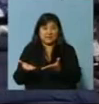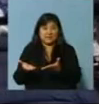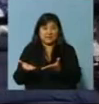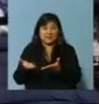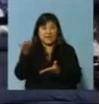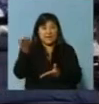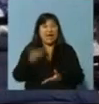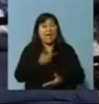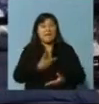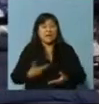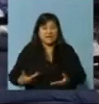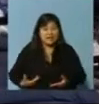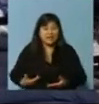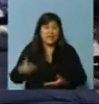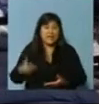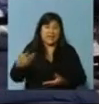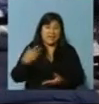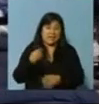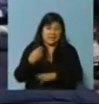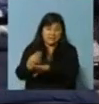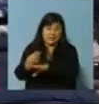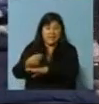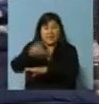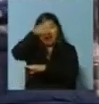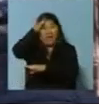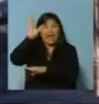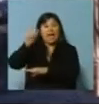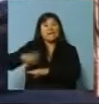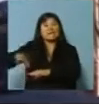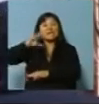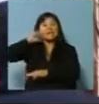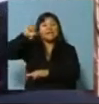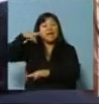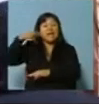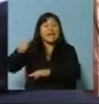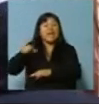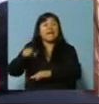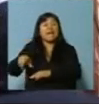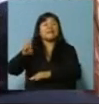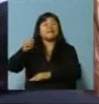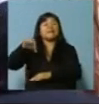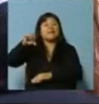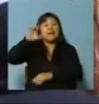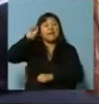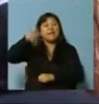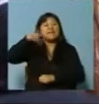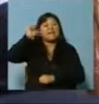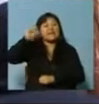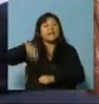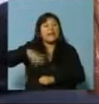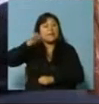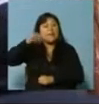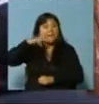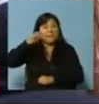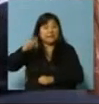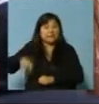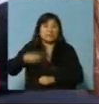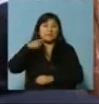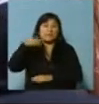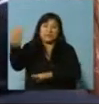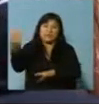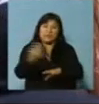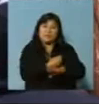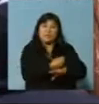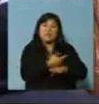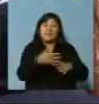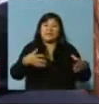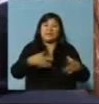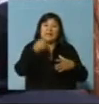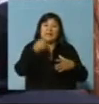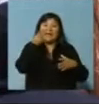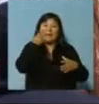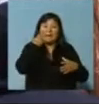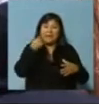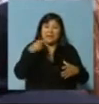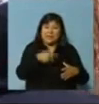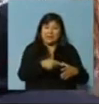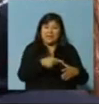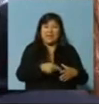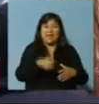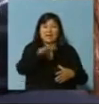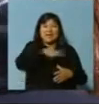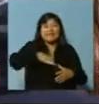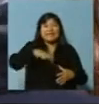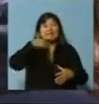al presidente de la comunidad de la Ciénaga, René Mamani. Seguidamente escucharemos palabras de quien es el comisionado municipal de Santa Catalina, Diego Armando